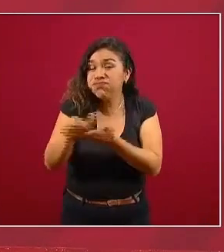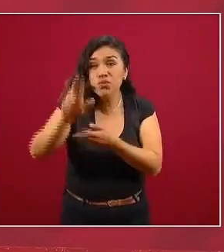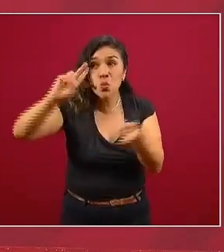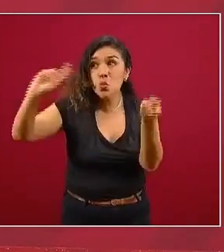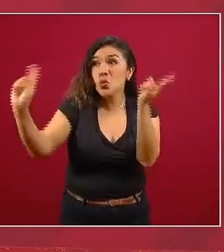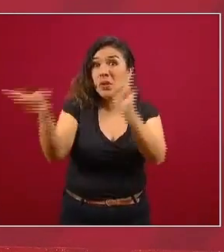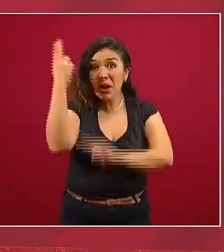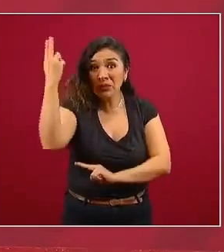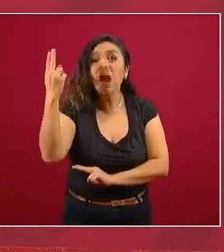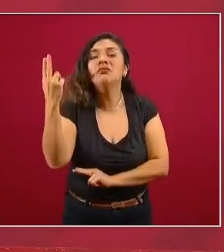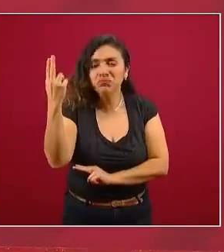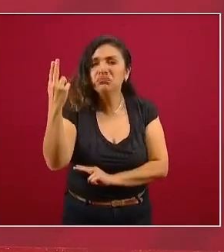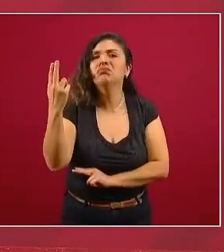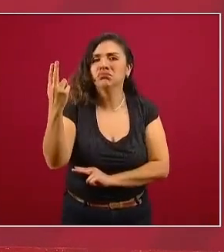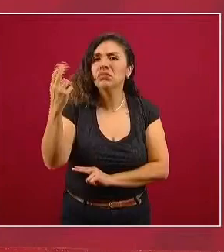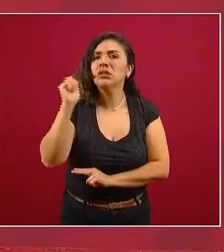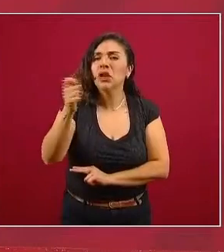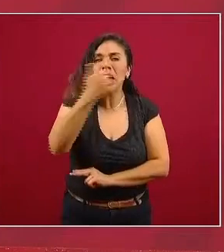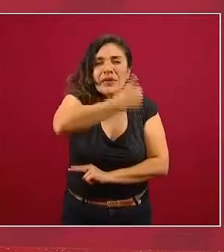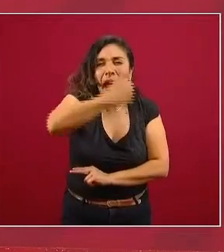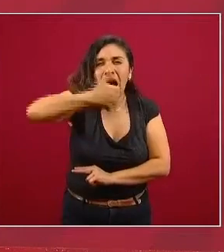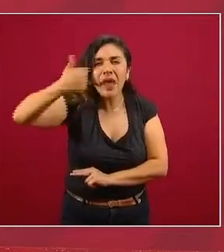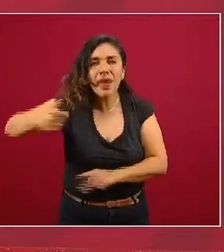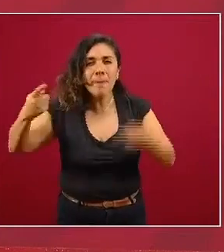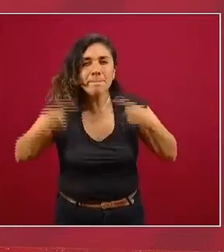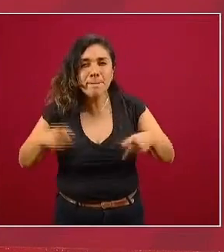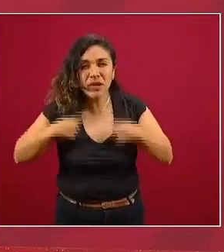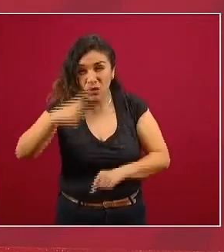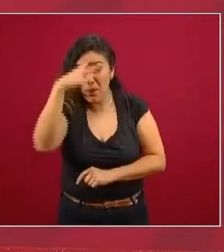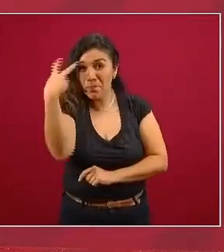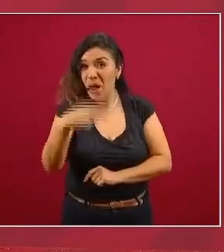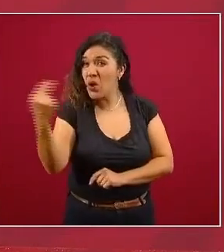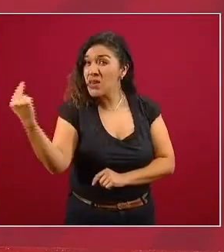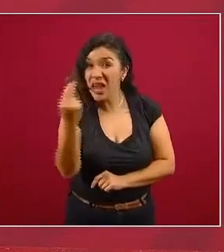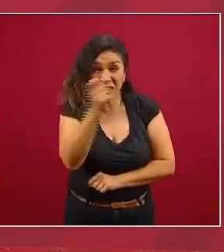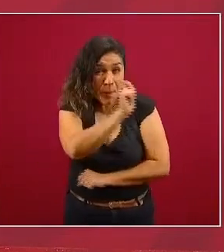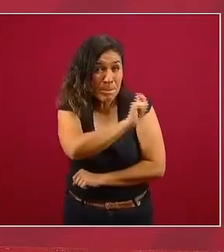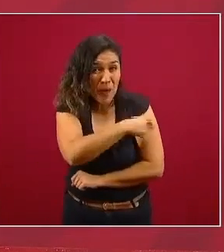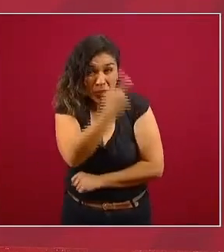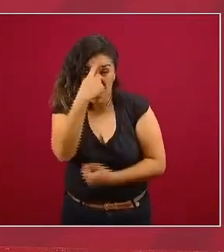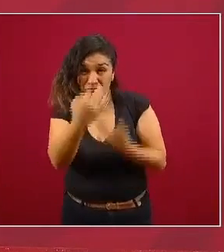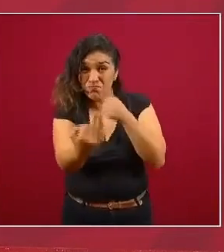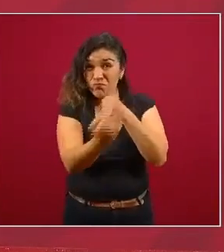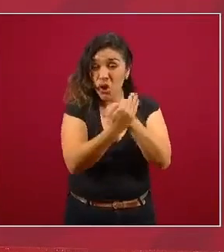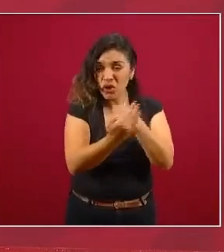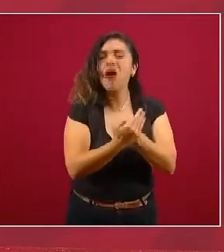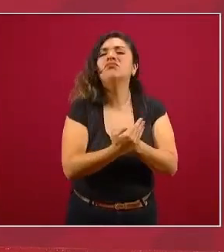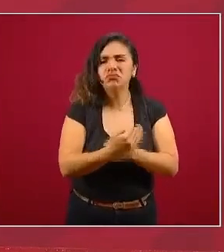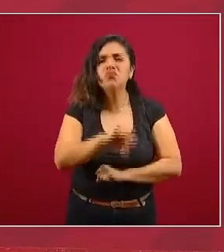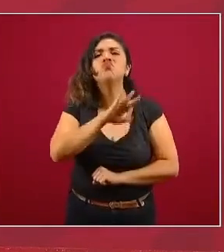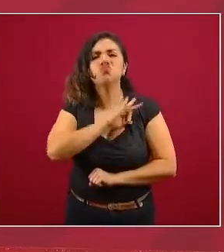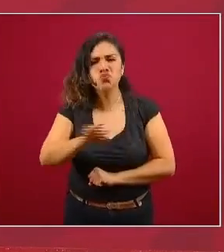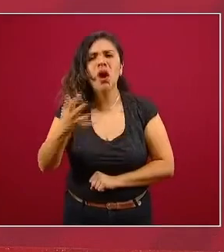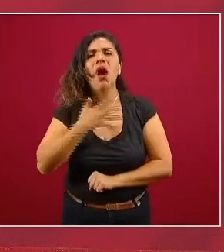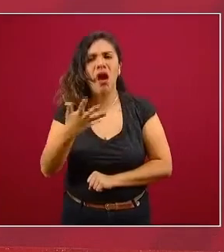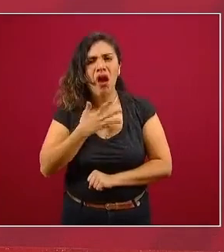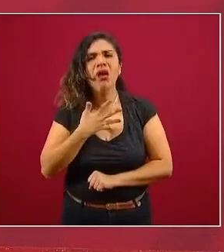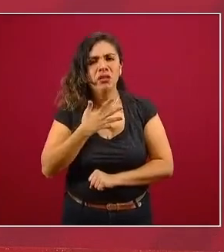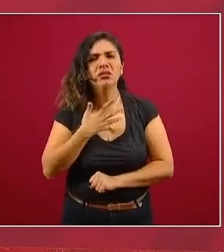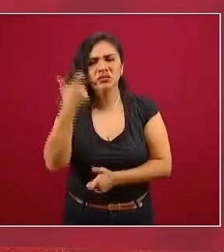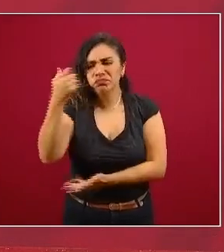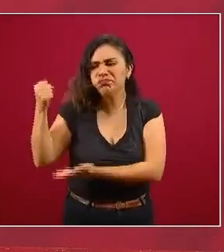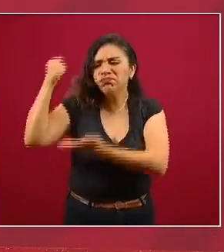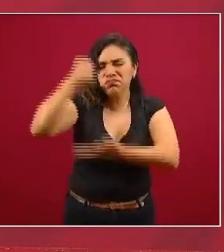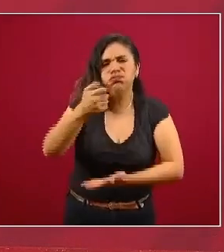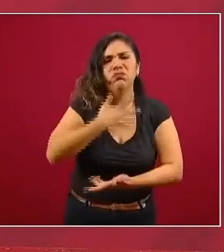literalmente universal, en el sentido de que todas y cada una de las personas en México necesitaran la vacuna, se podría tener